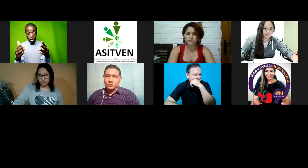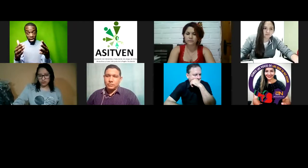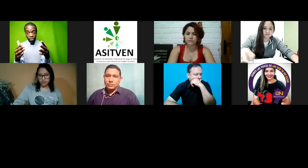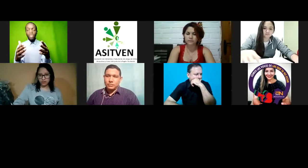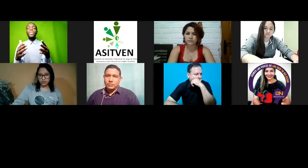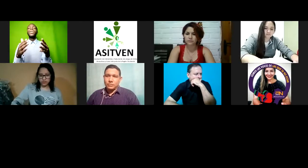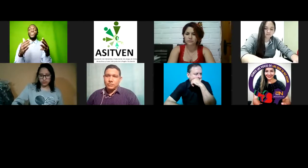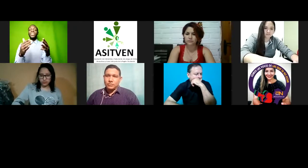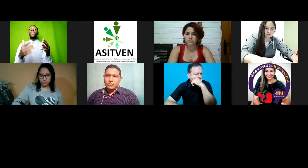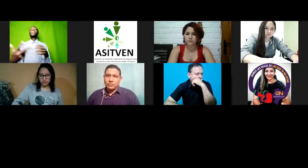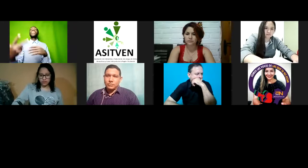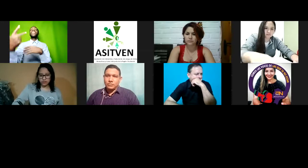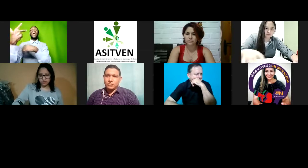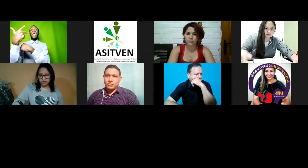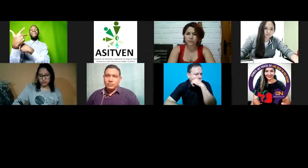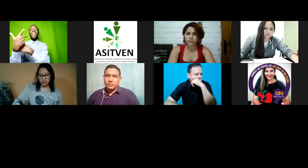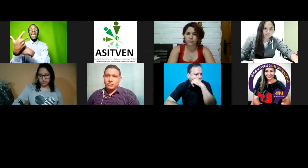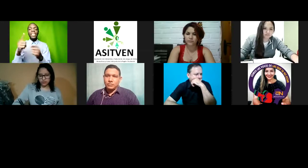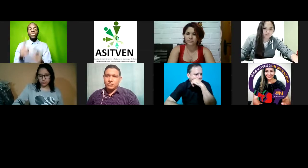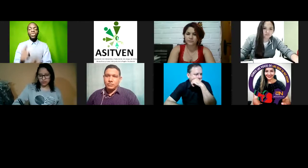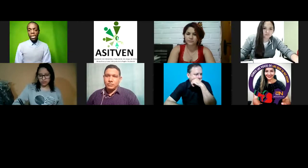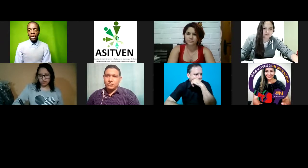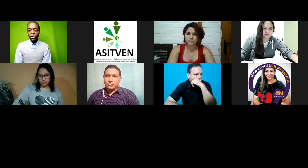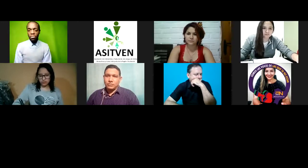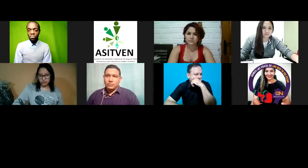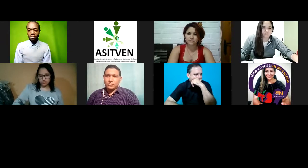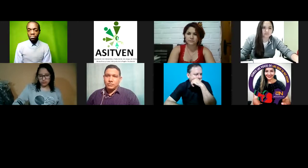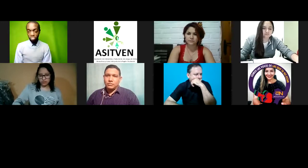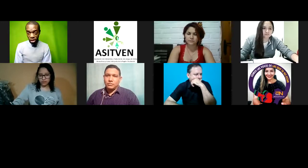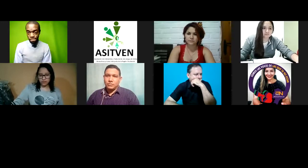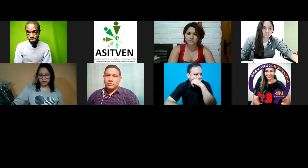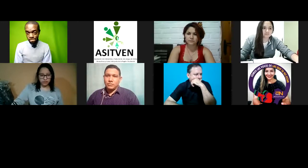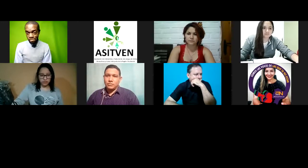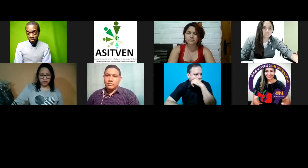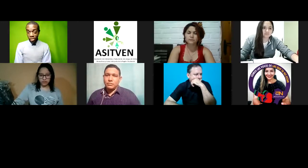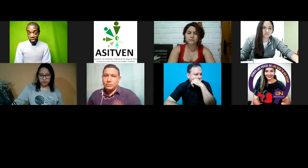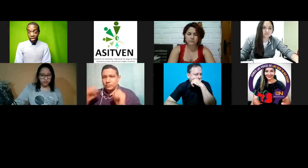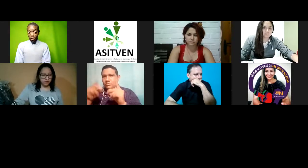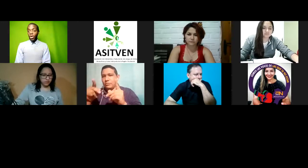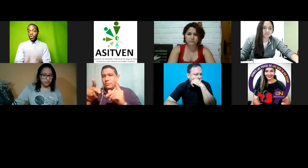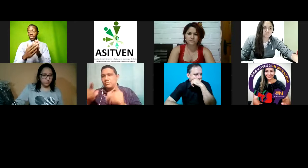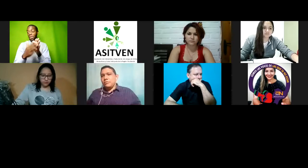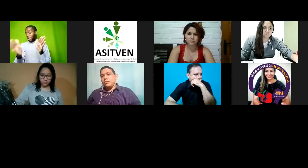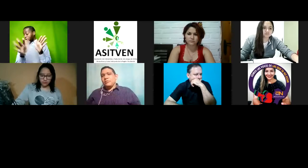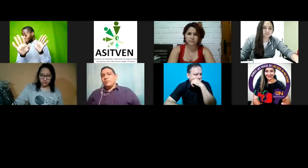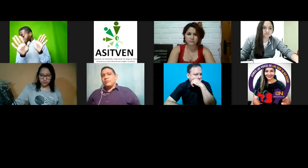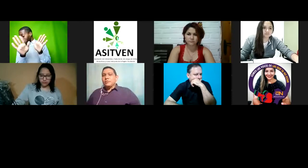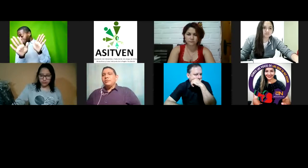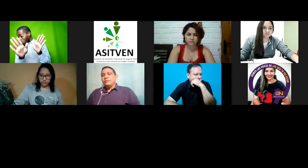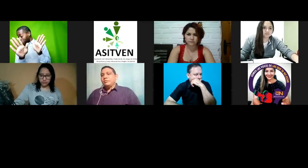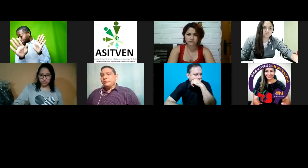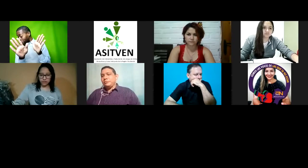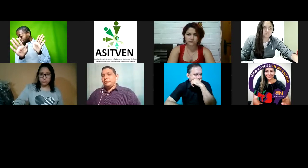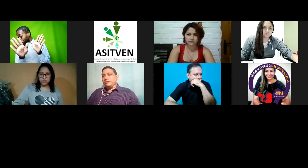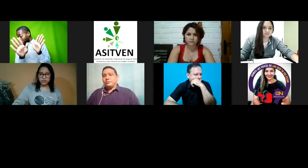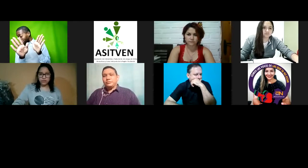luego de eso, entonces ahora usted se va a grabar haciendo esa imitación. ¿Sí? Todo eso usted va a tener más o menos